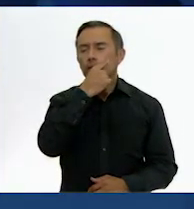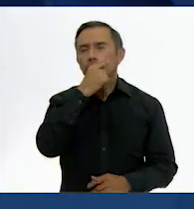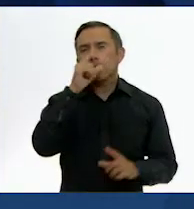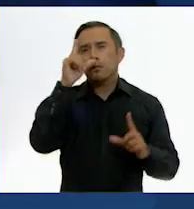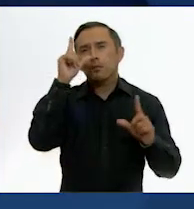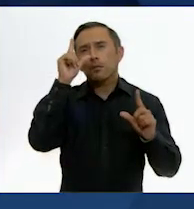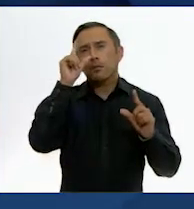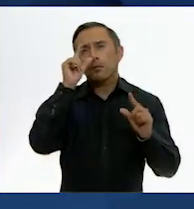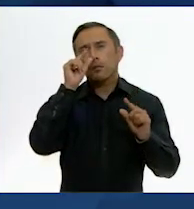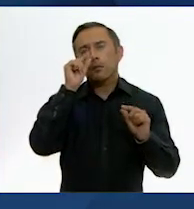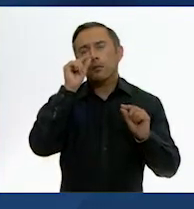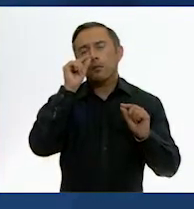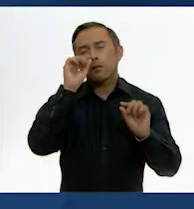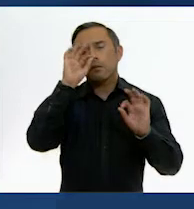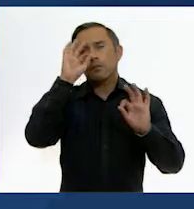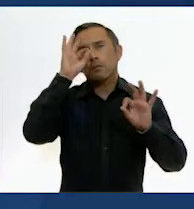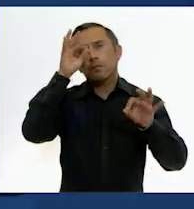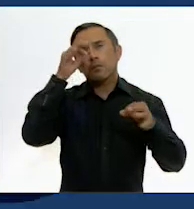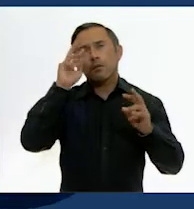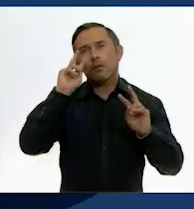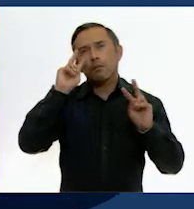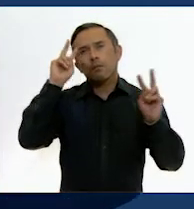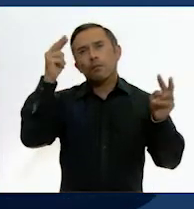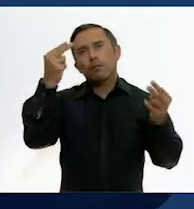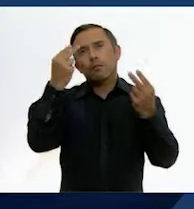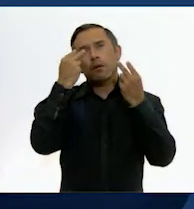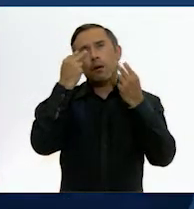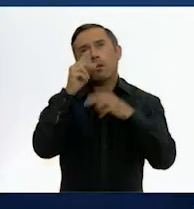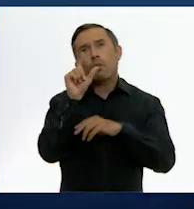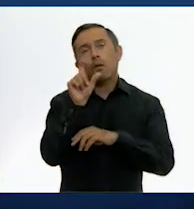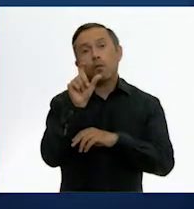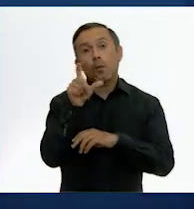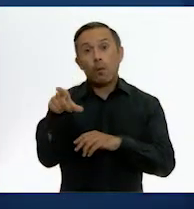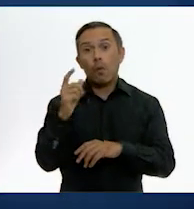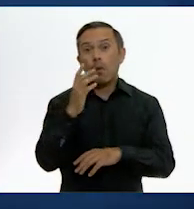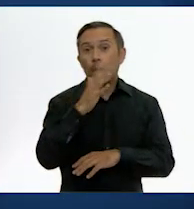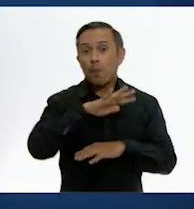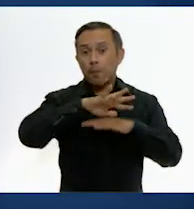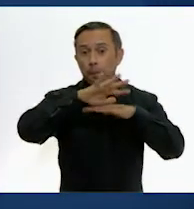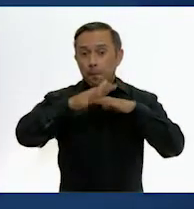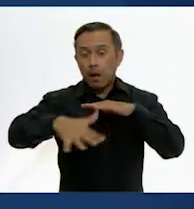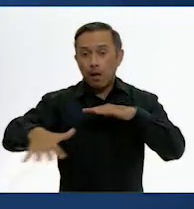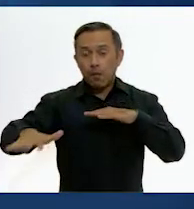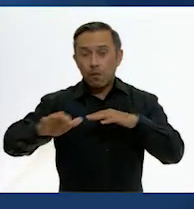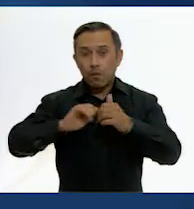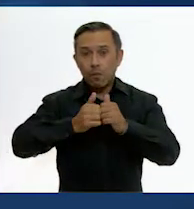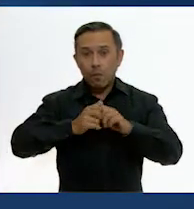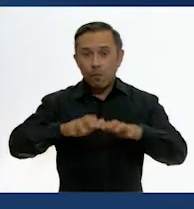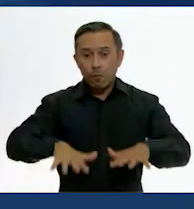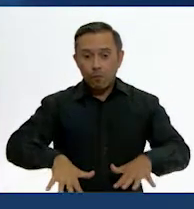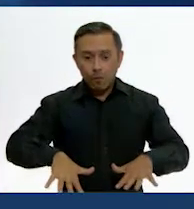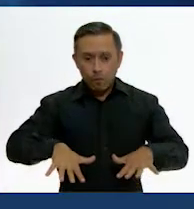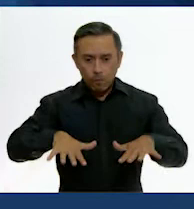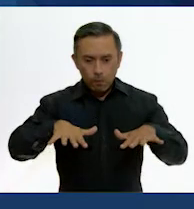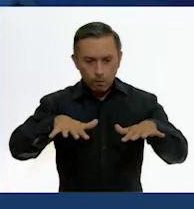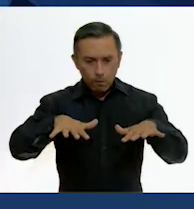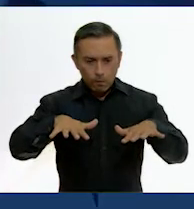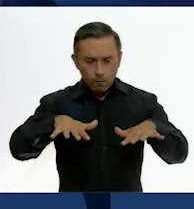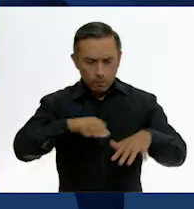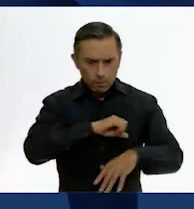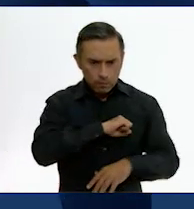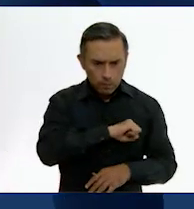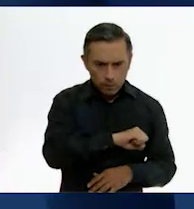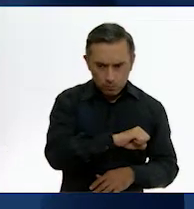vernos y cuando se muda el paisaje son tus manos o son tus sueños